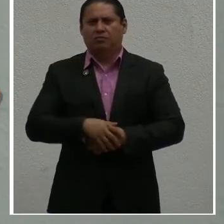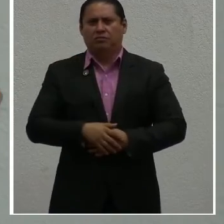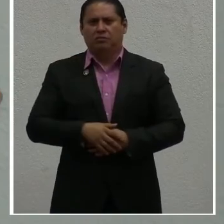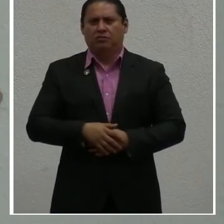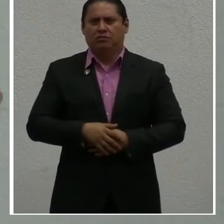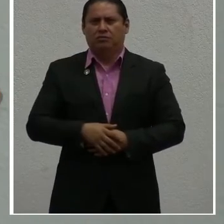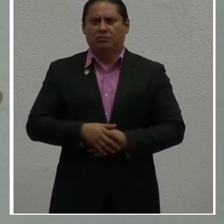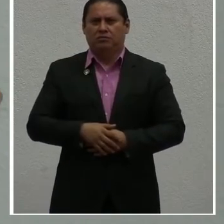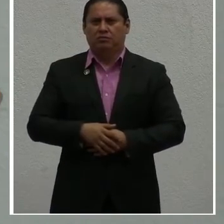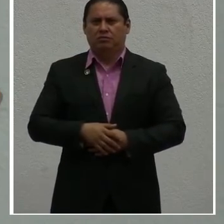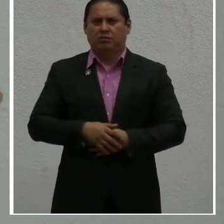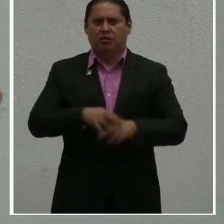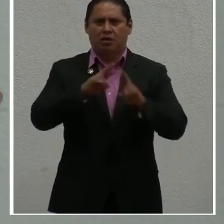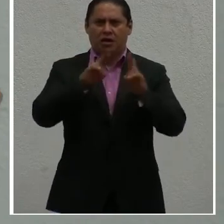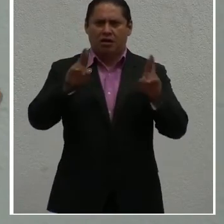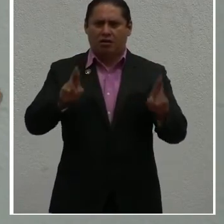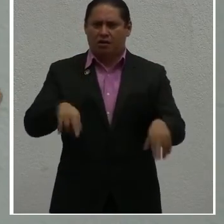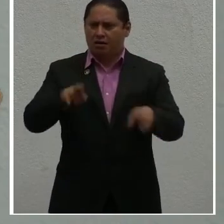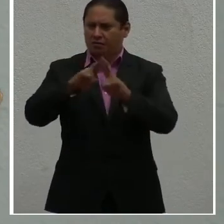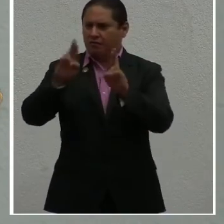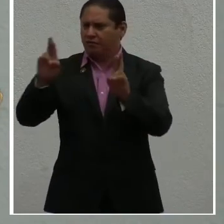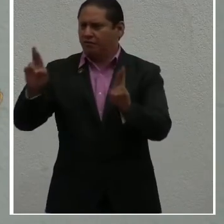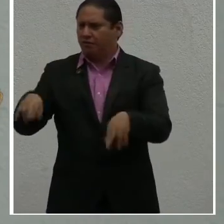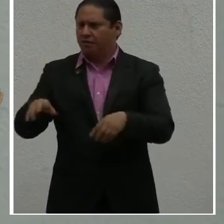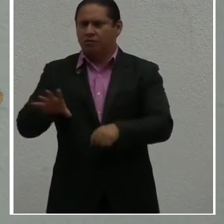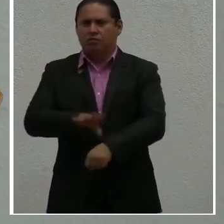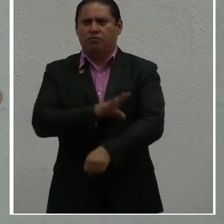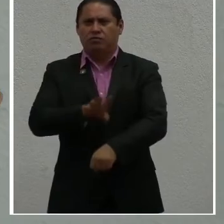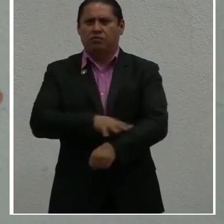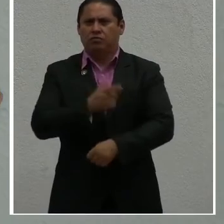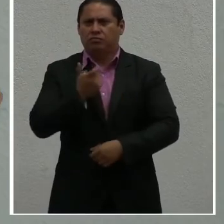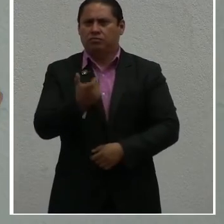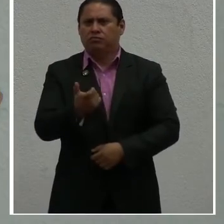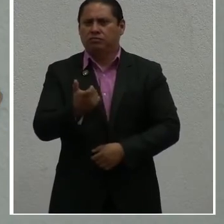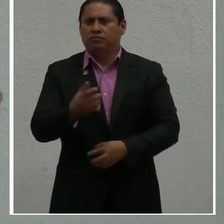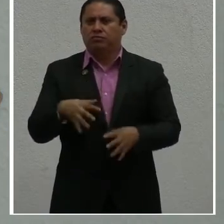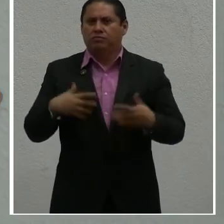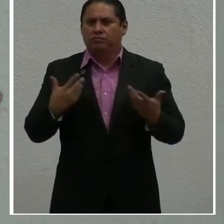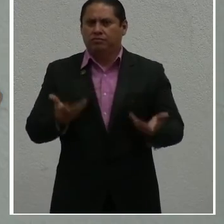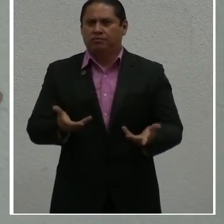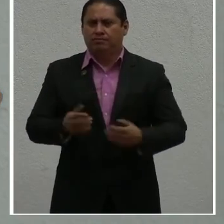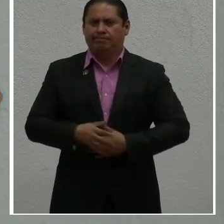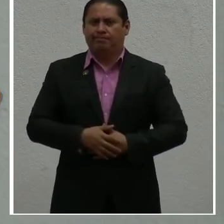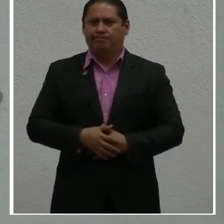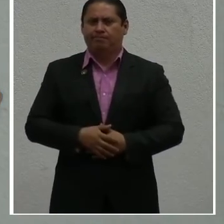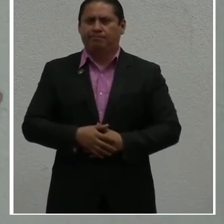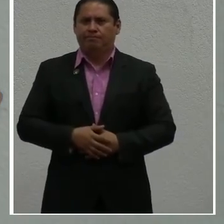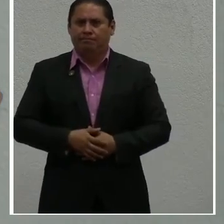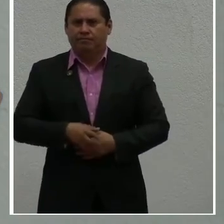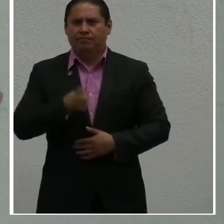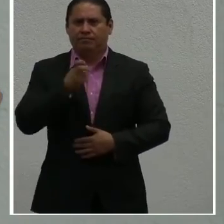15 refrigeradores? ¿Y dónde sale sus ganancias? Ahí está una de las formas donde